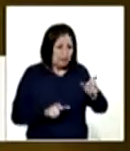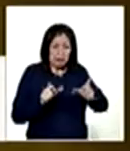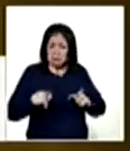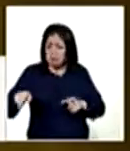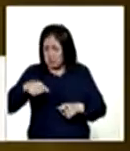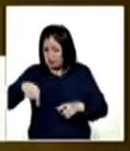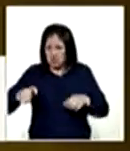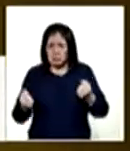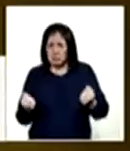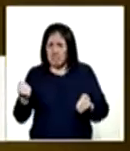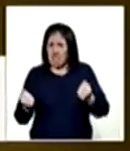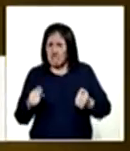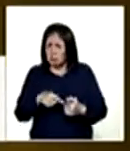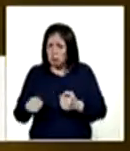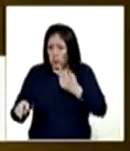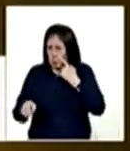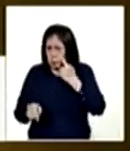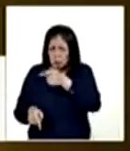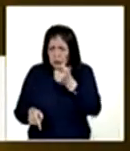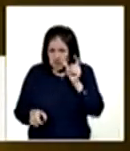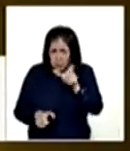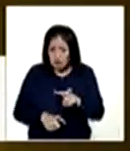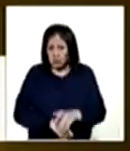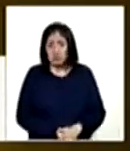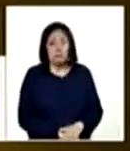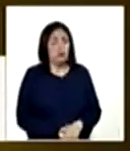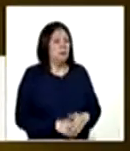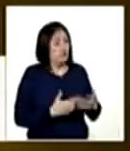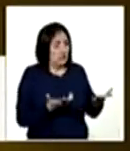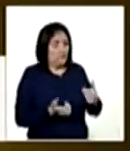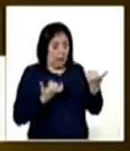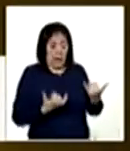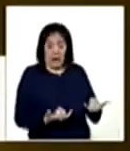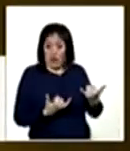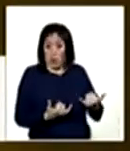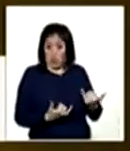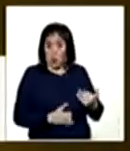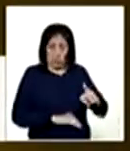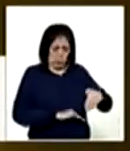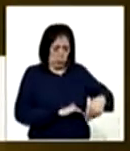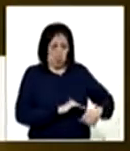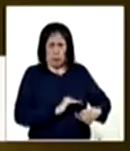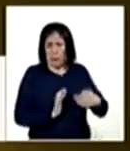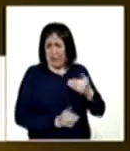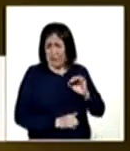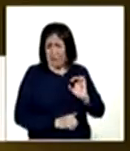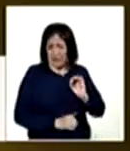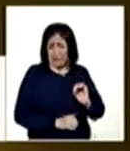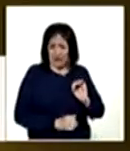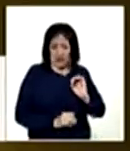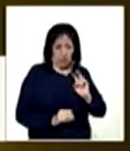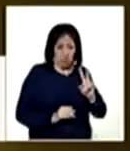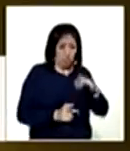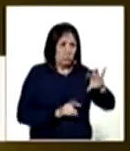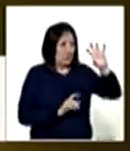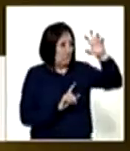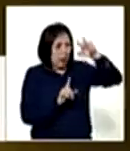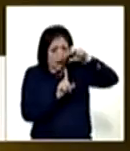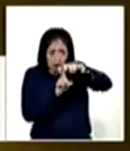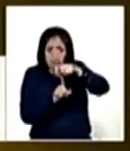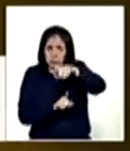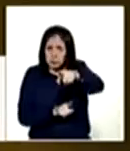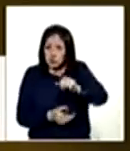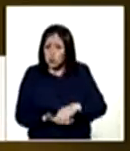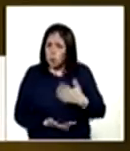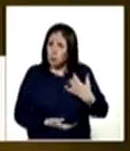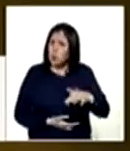esos autos, lo conocen al hombre. Sí, el día de hoy a las 02:28 nuestras cámaras pudieron captar pues la comisión de